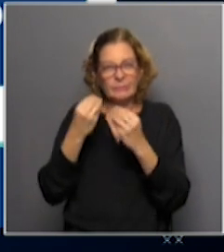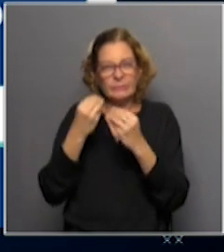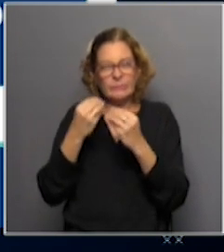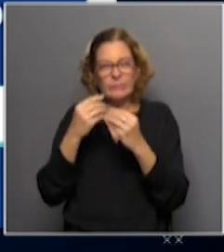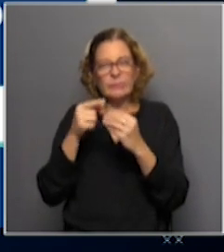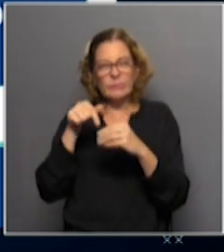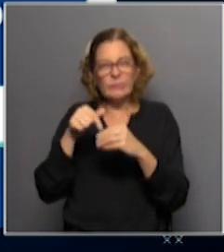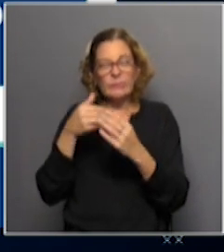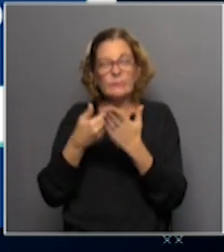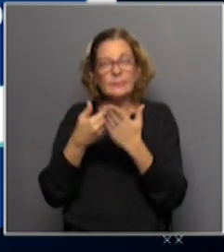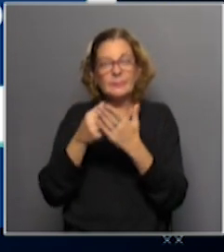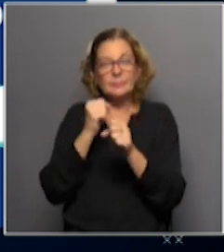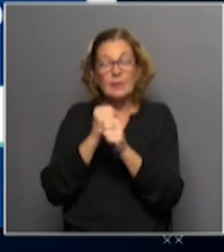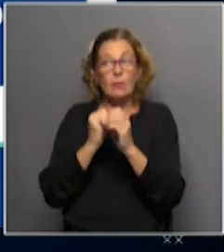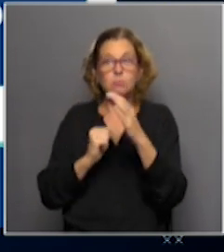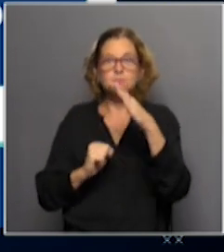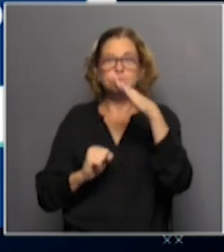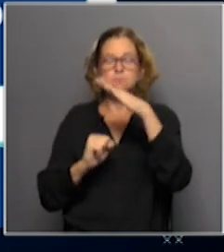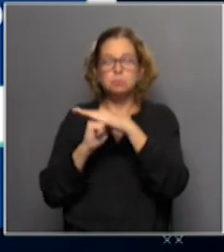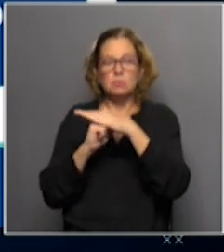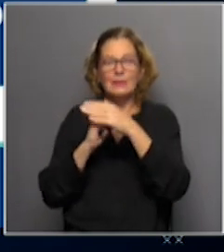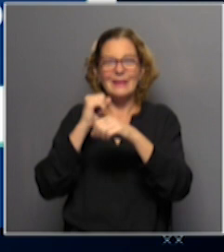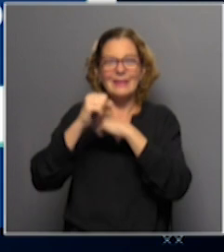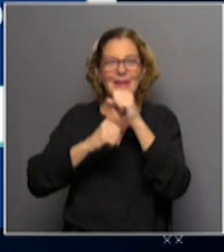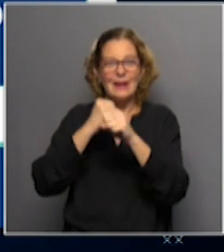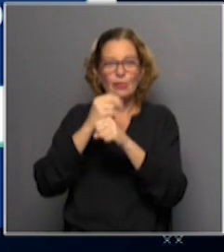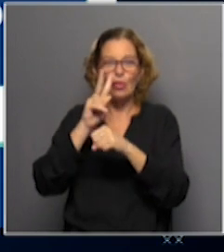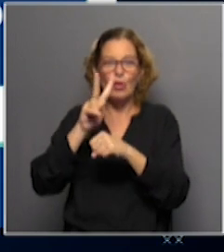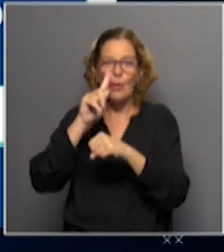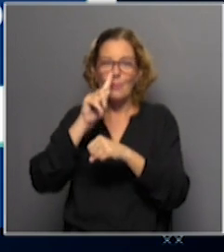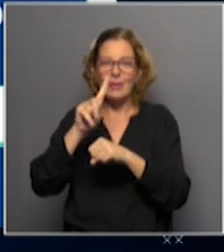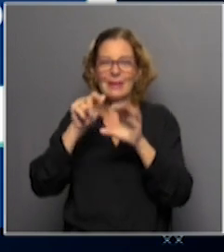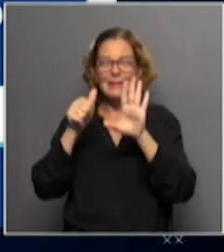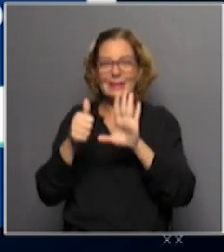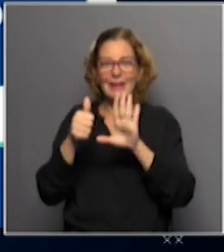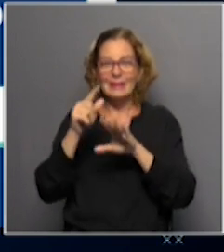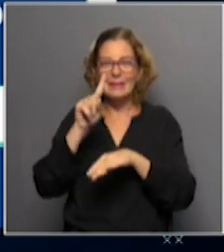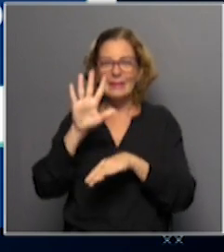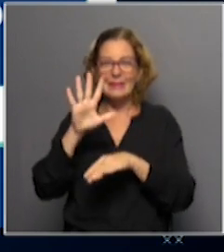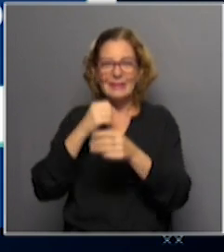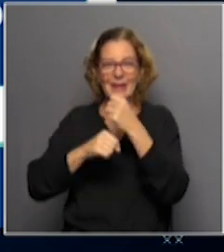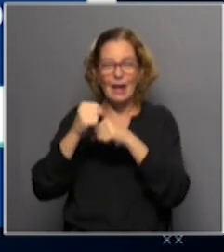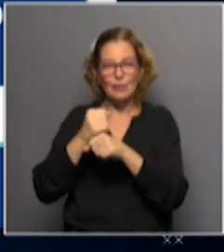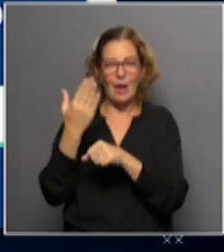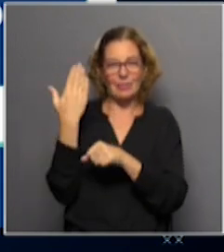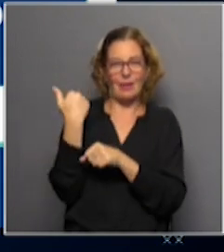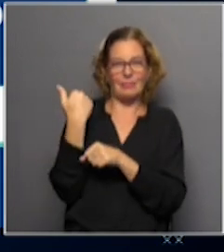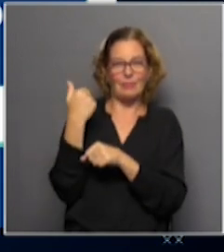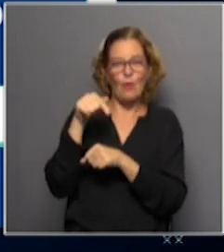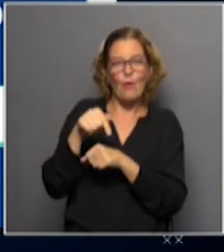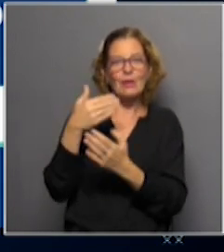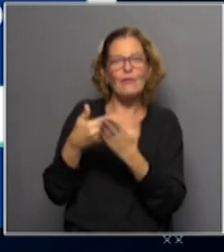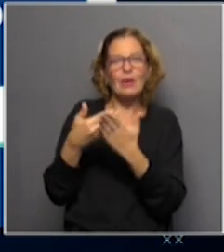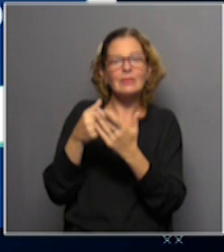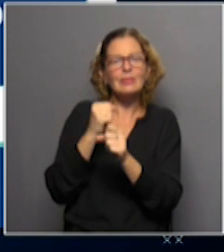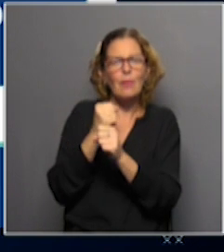que hoy el desempleo está en el nivel más alto desde el año 2006, o sea, 15 años para atrás. Entonces, ese